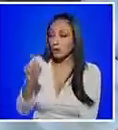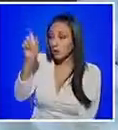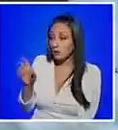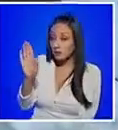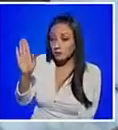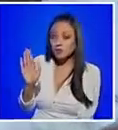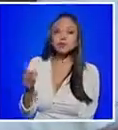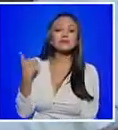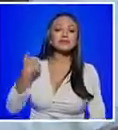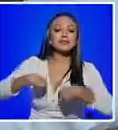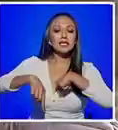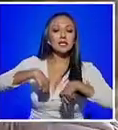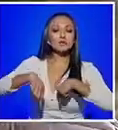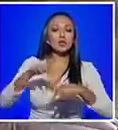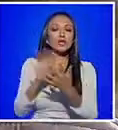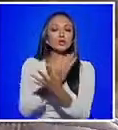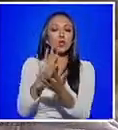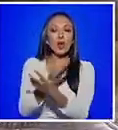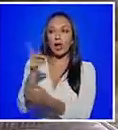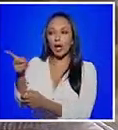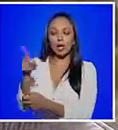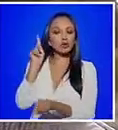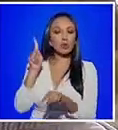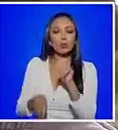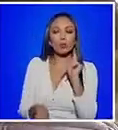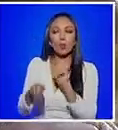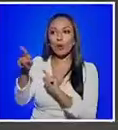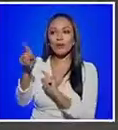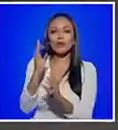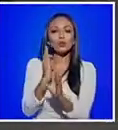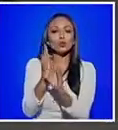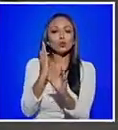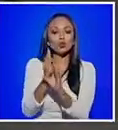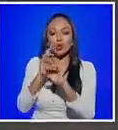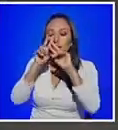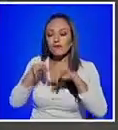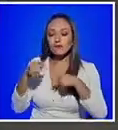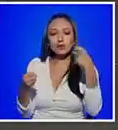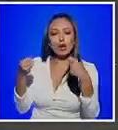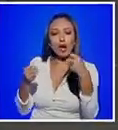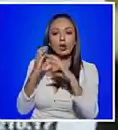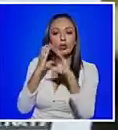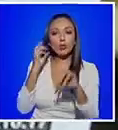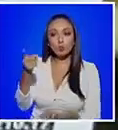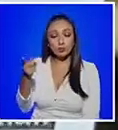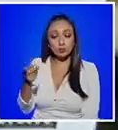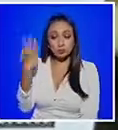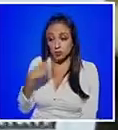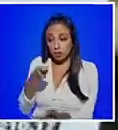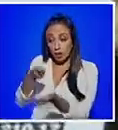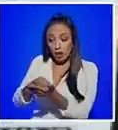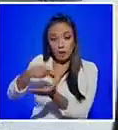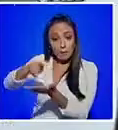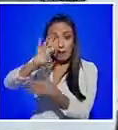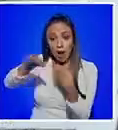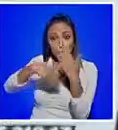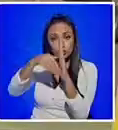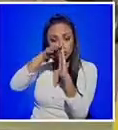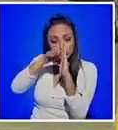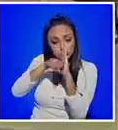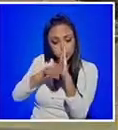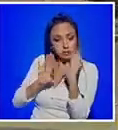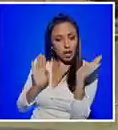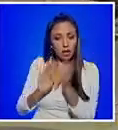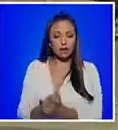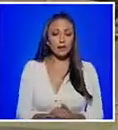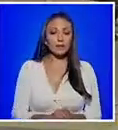furgoneta de transporte escolar y hasta ahora no ha podido sacar un turno para la revisión, pese a que ya tiene pagado los valores. Uno